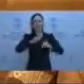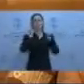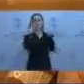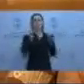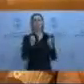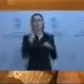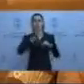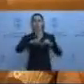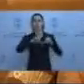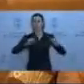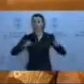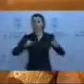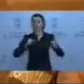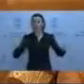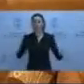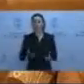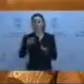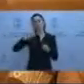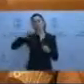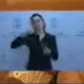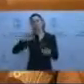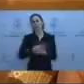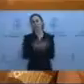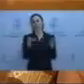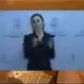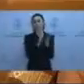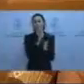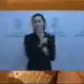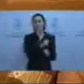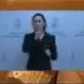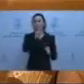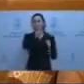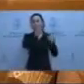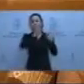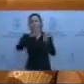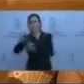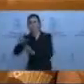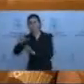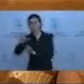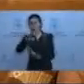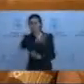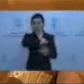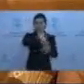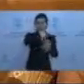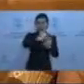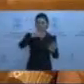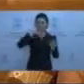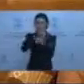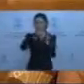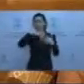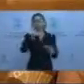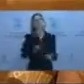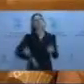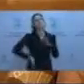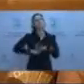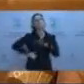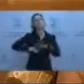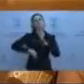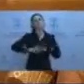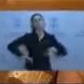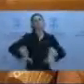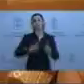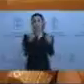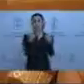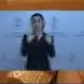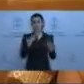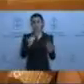Asturias fue publicada en el BOPA el 19 de abril de 1995 y que yo sepa, señor consejero, está plenamente vigente. Y esta ley establece que